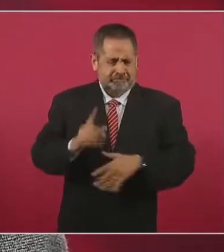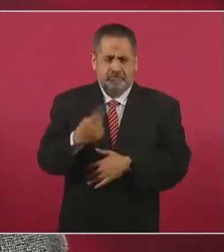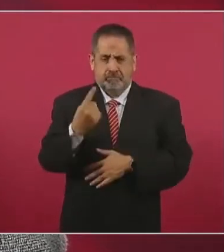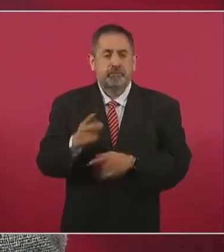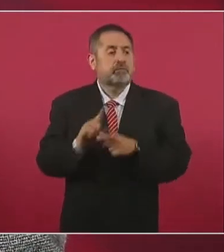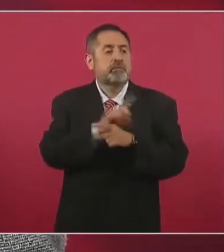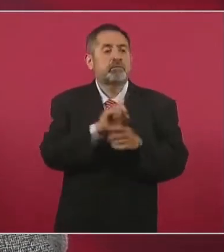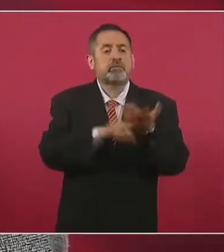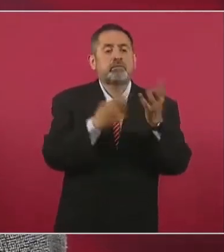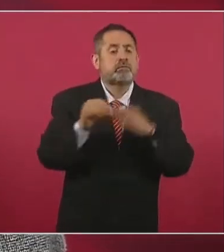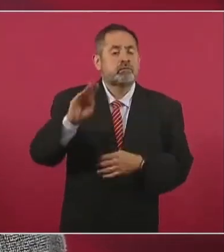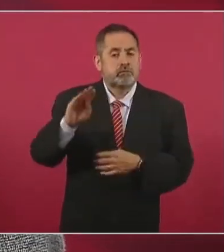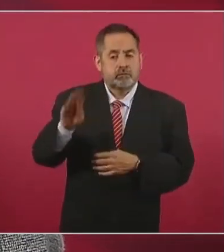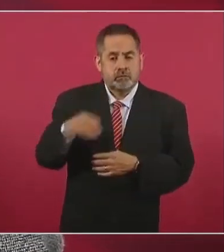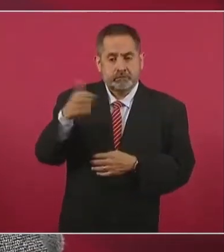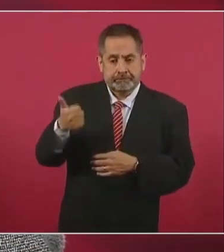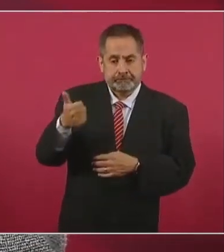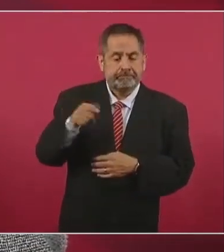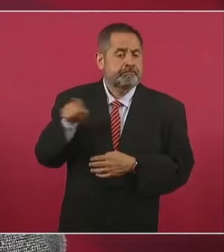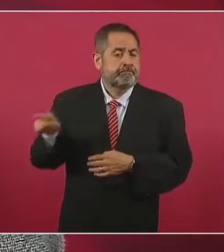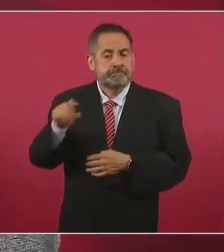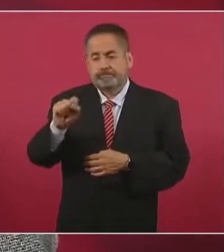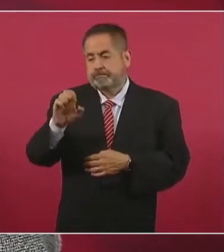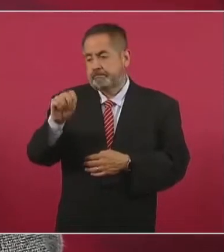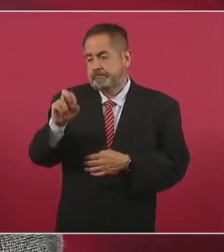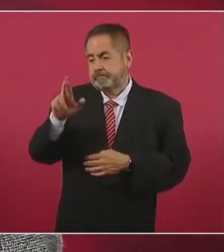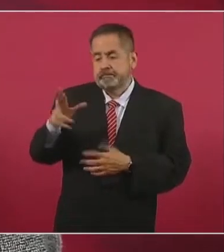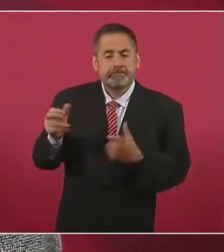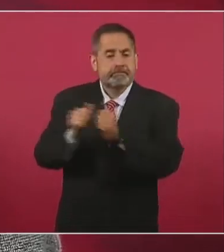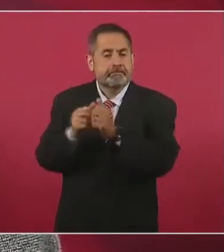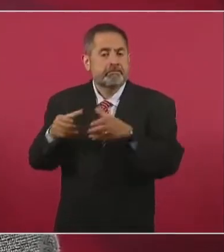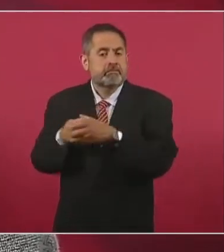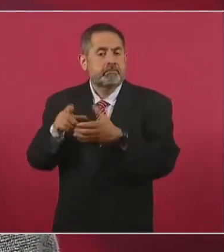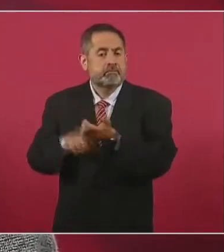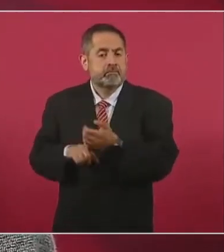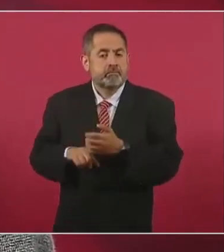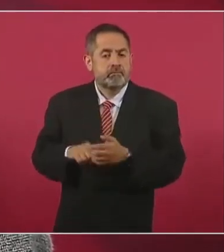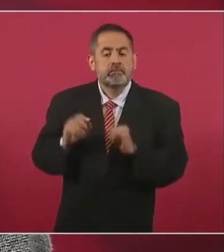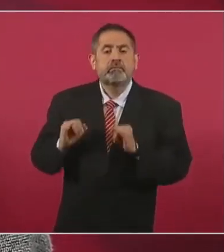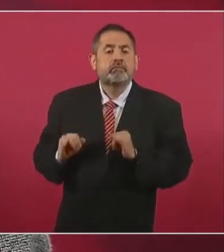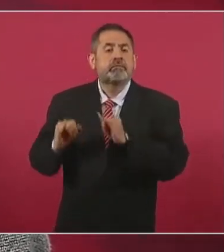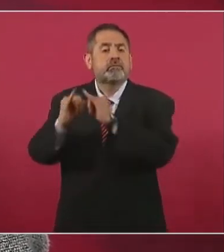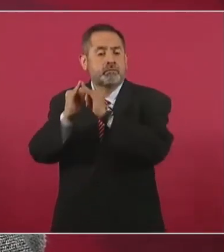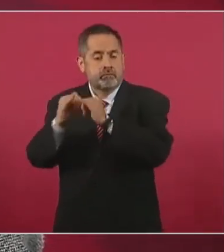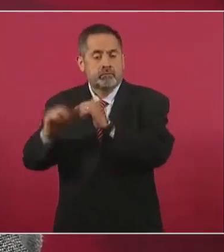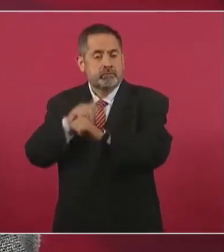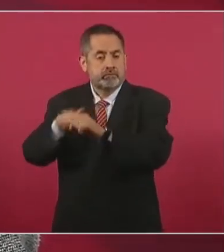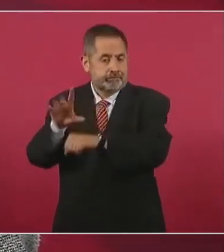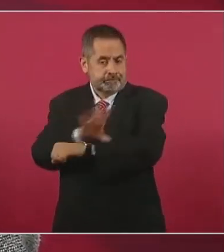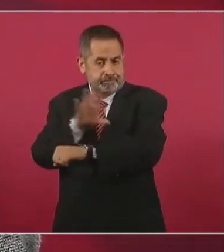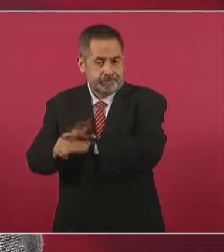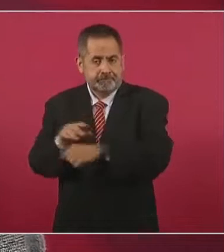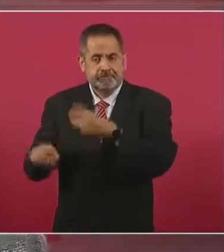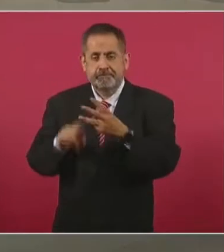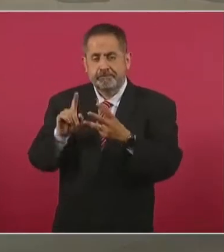implementó, la Secretaría de Energía con el Instituto Nacional de Electricidad y Energías Limpias, el FIDE